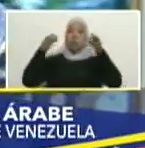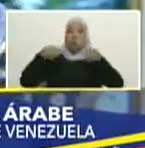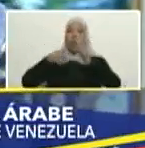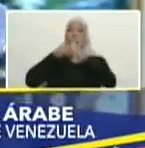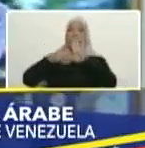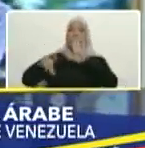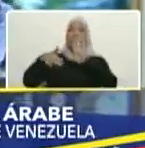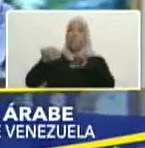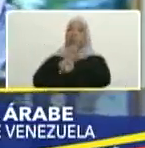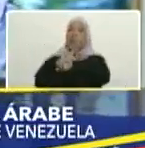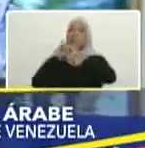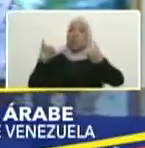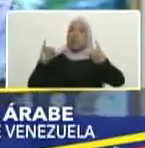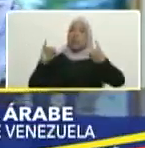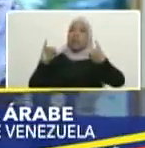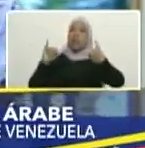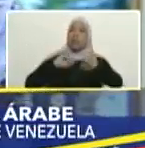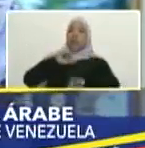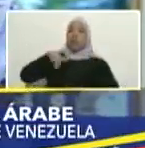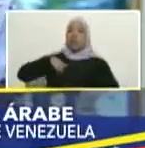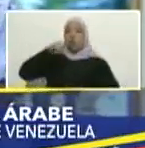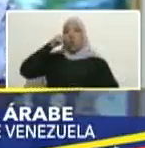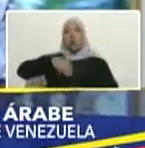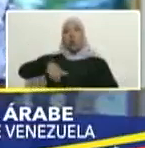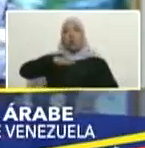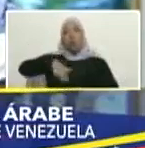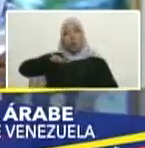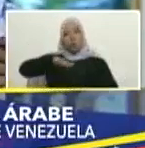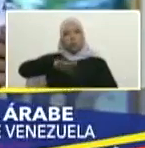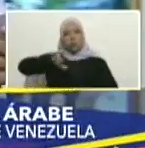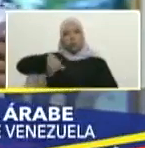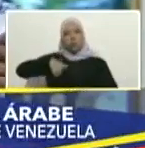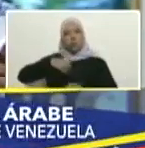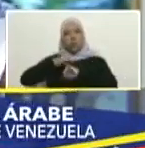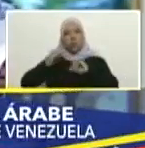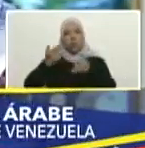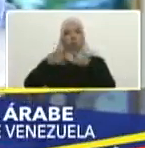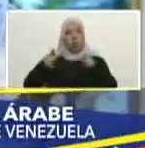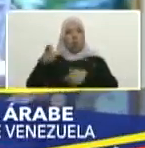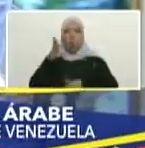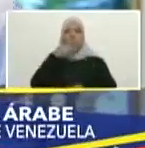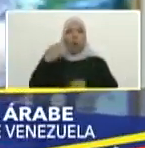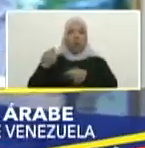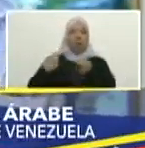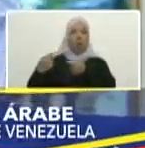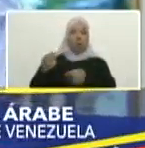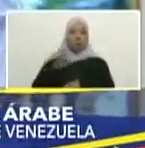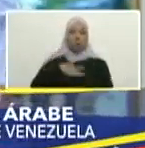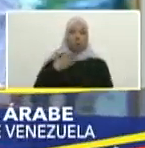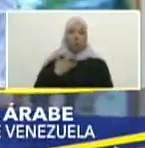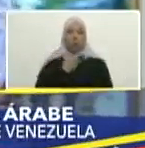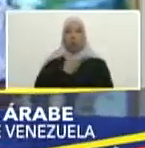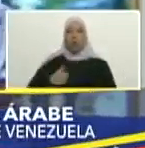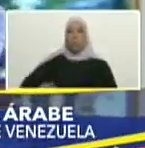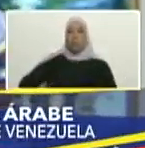a la autodeterminación y la independencia de nuestro pueblo son innegociables. Señor